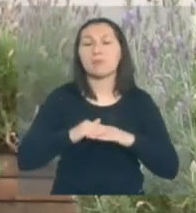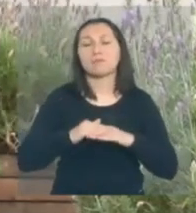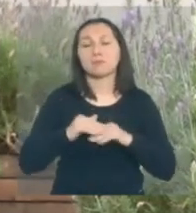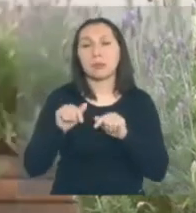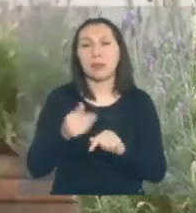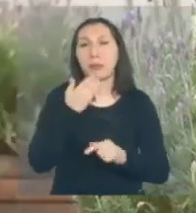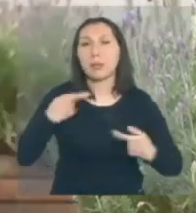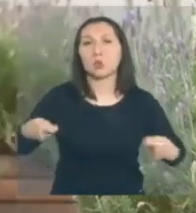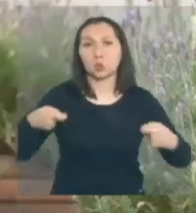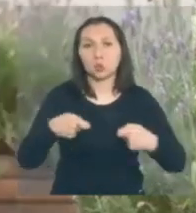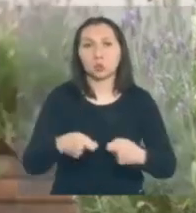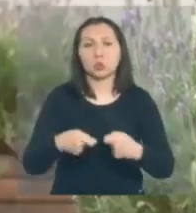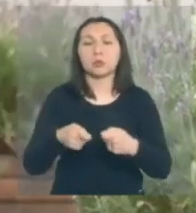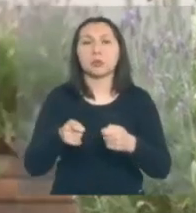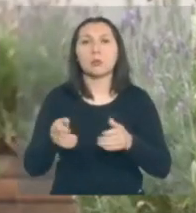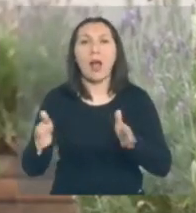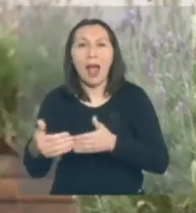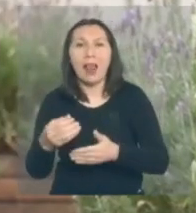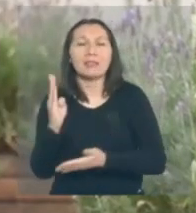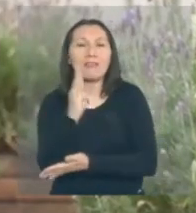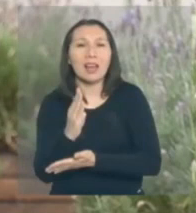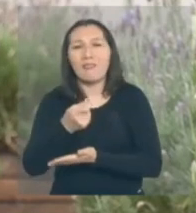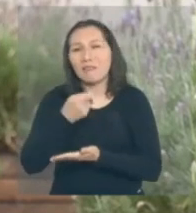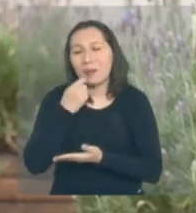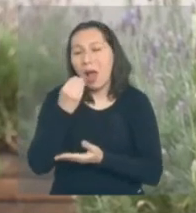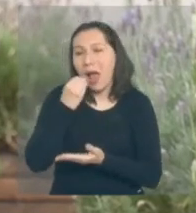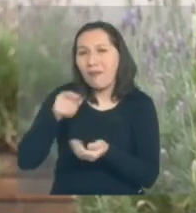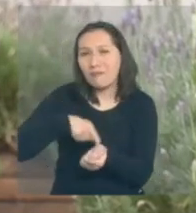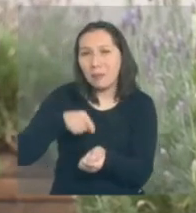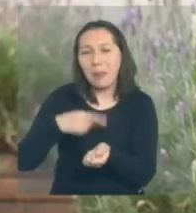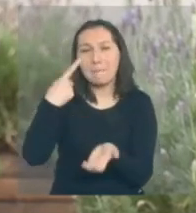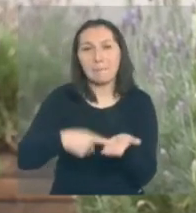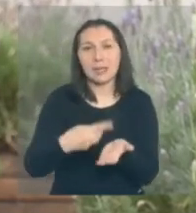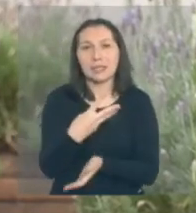respecto al subsidio a la canasta básica familiar. Estamos hablando de más de